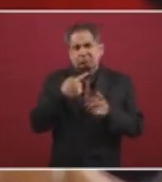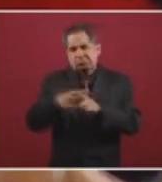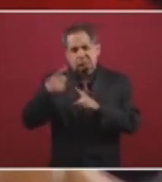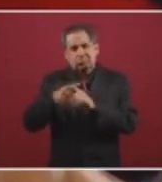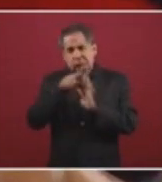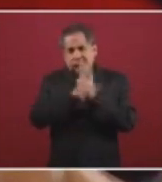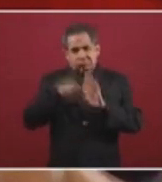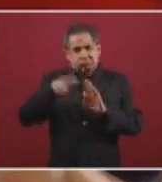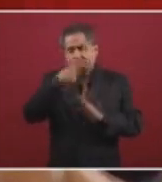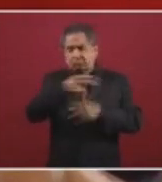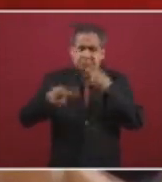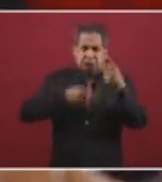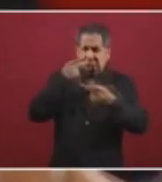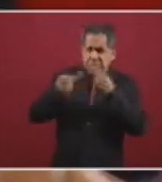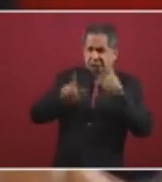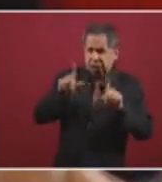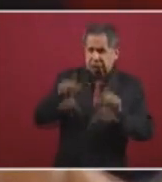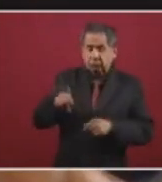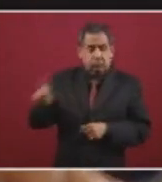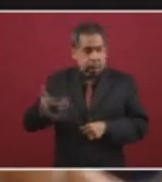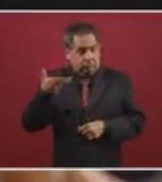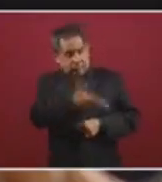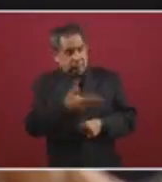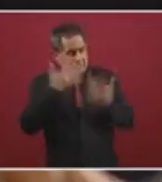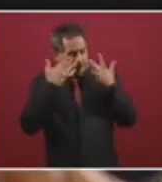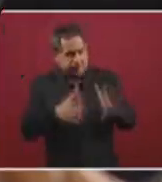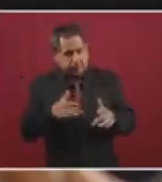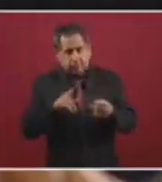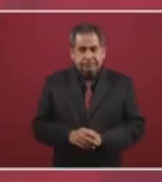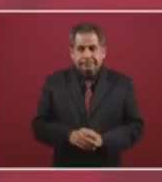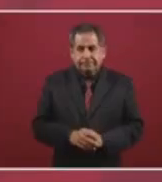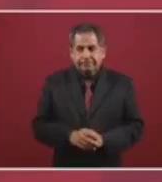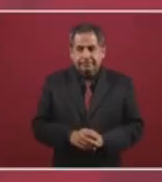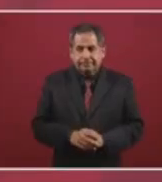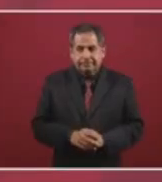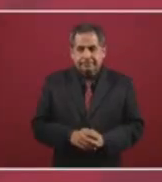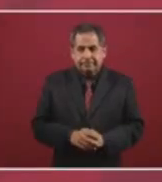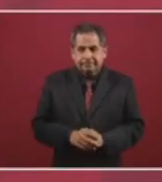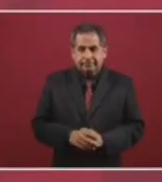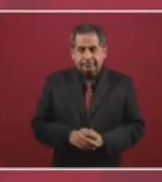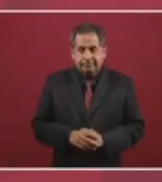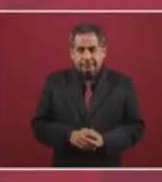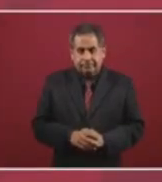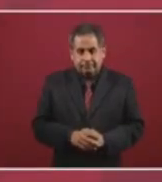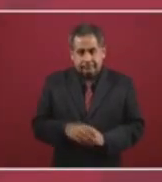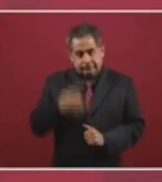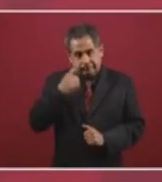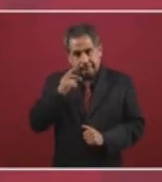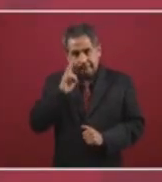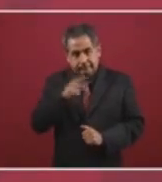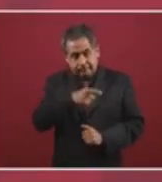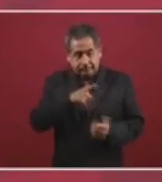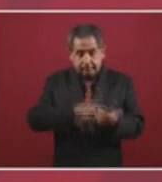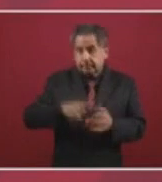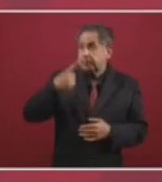que se han hecho virales. ¿Ya le pidió usted la renuncia? Eso por una parte. Hay que ver si existen